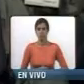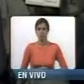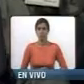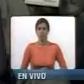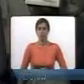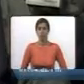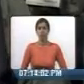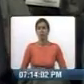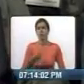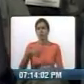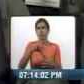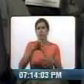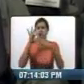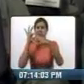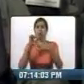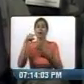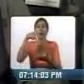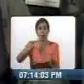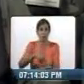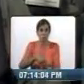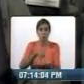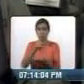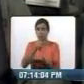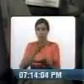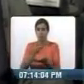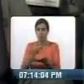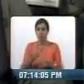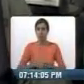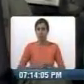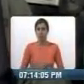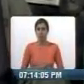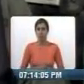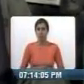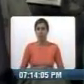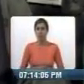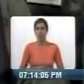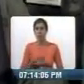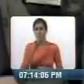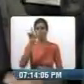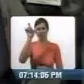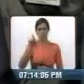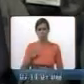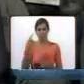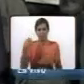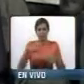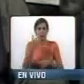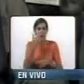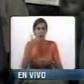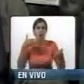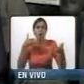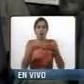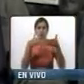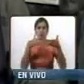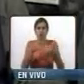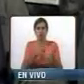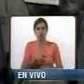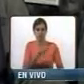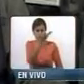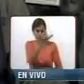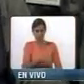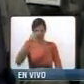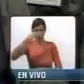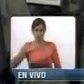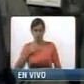Excepto en Carabobo, allí donde un individuo trató de atropellar a un funcionario del Plan